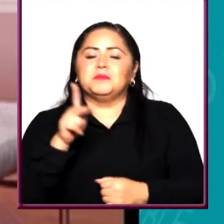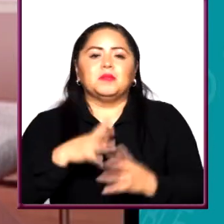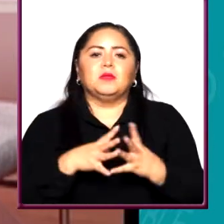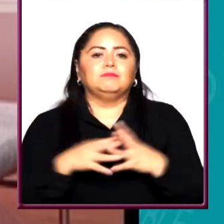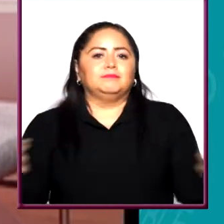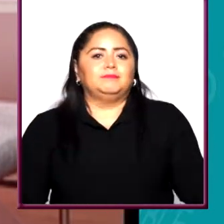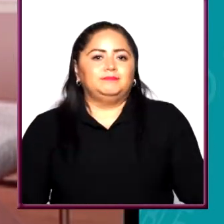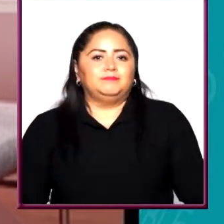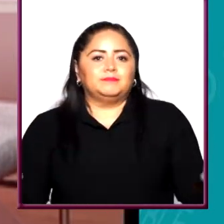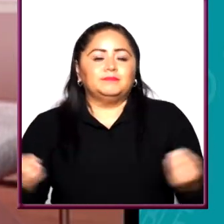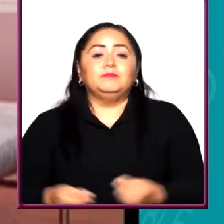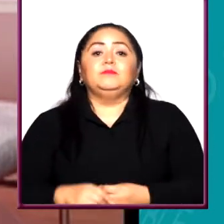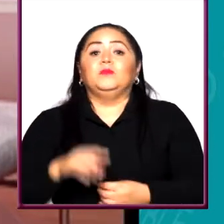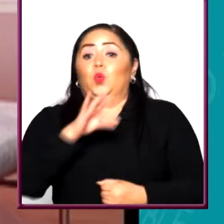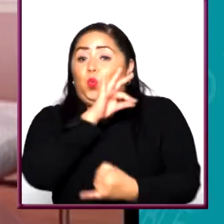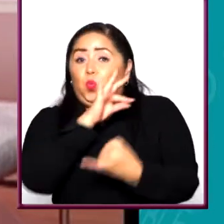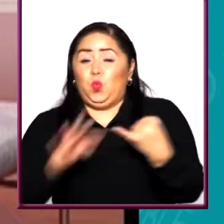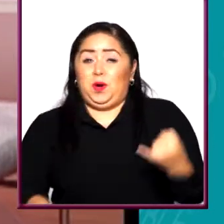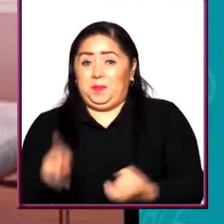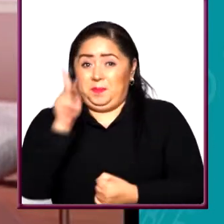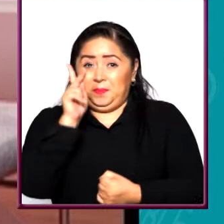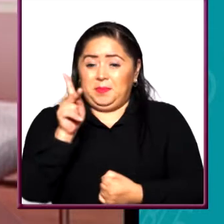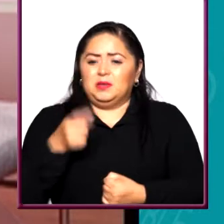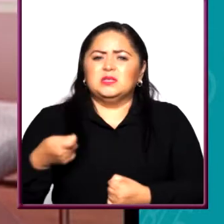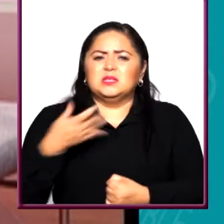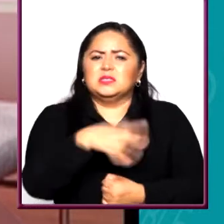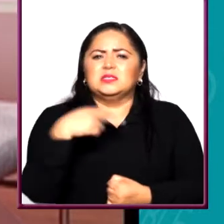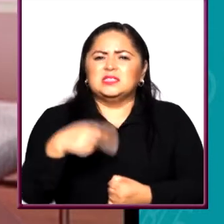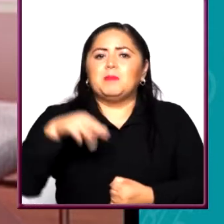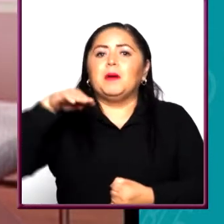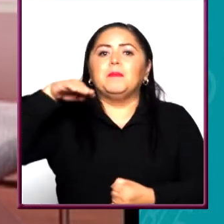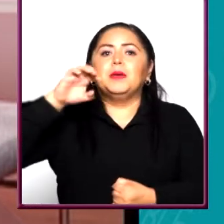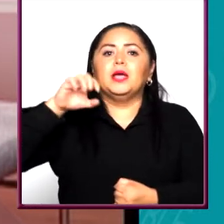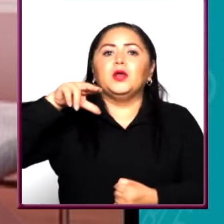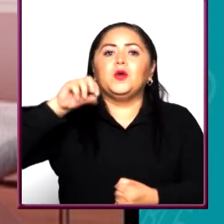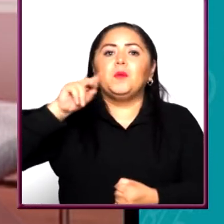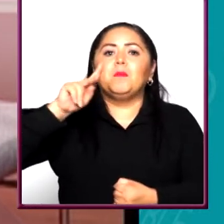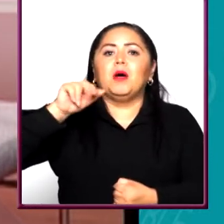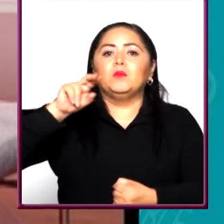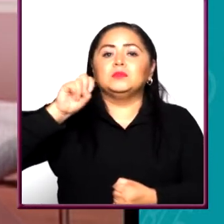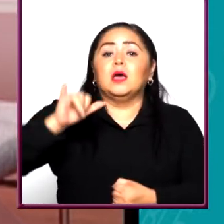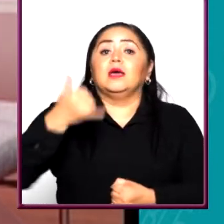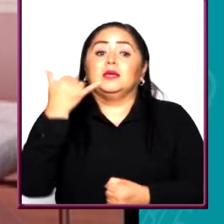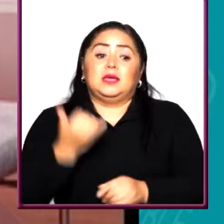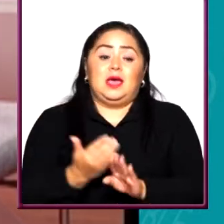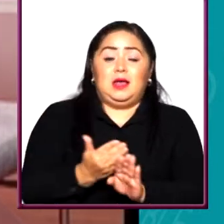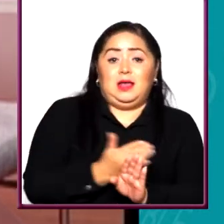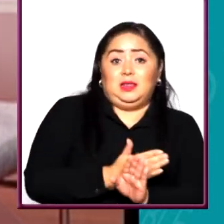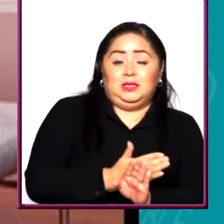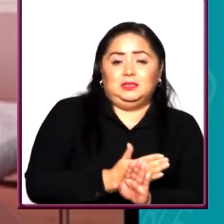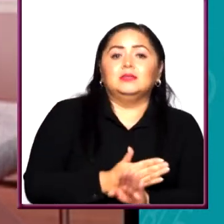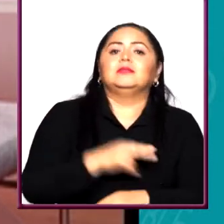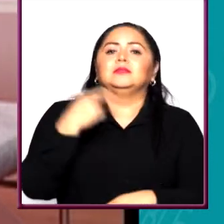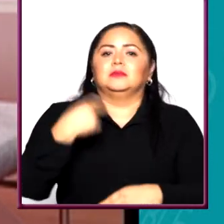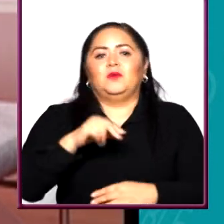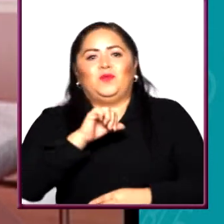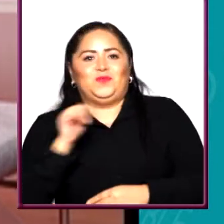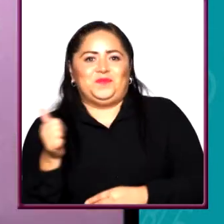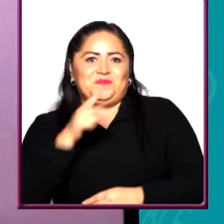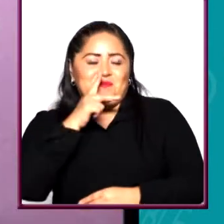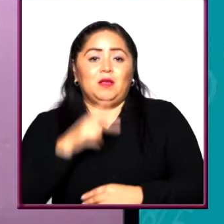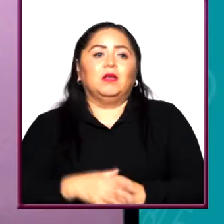menstruación desaparece. A la última menstruación se le llama menopausia y al proceso previo y posterior,